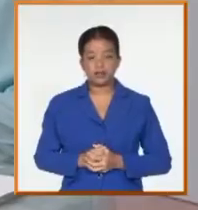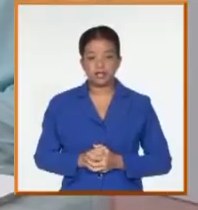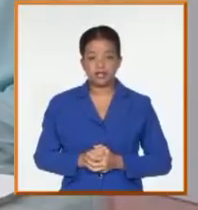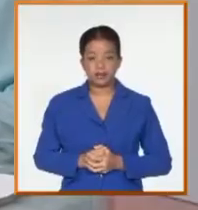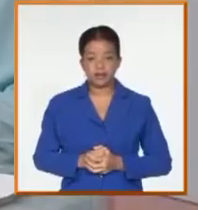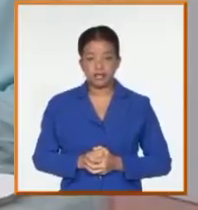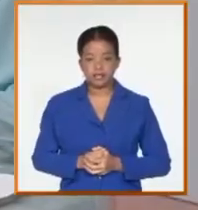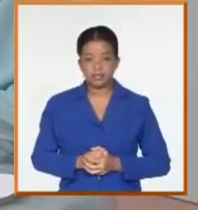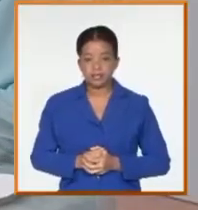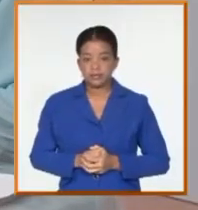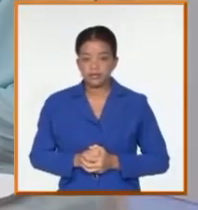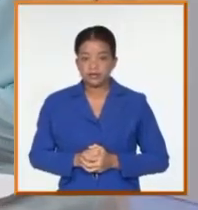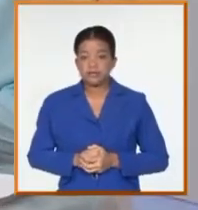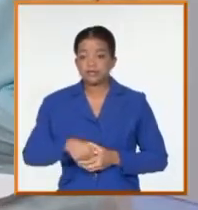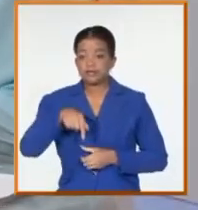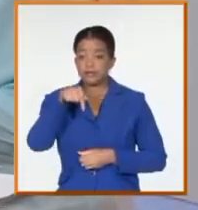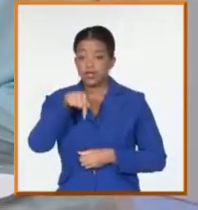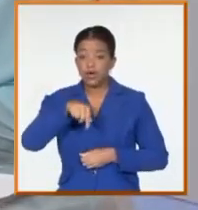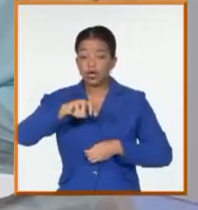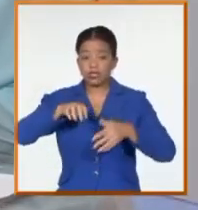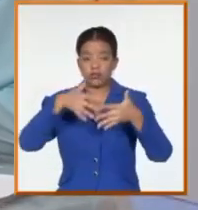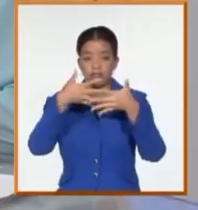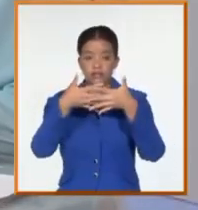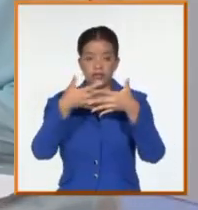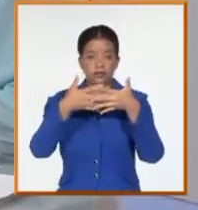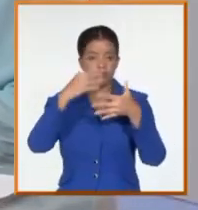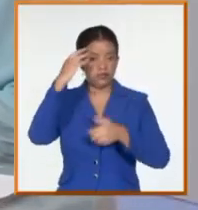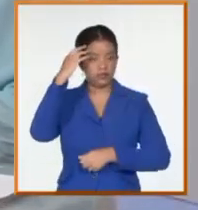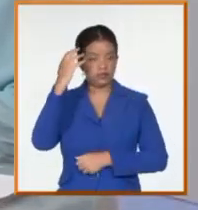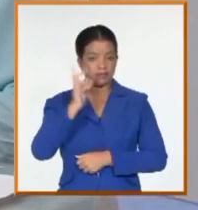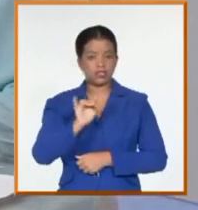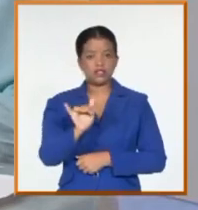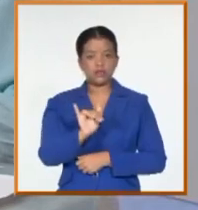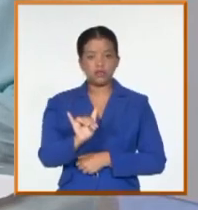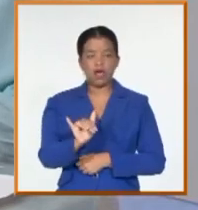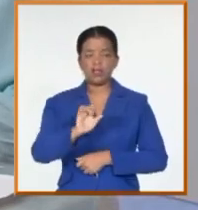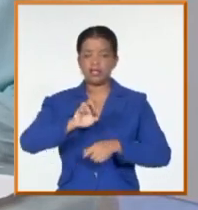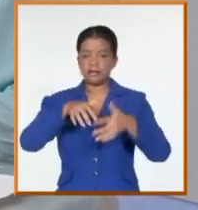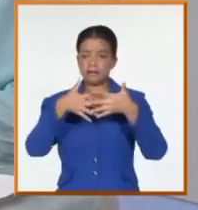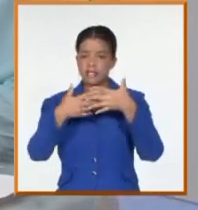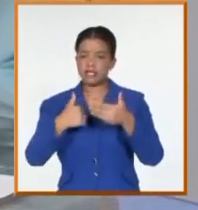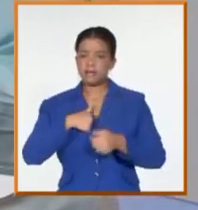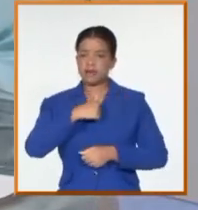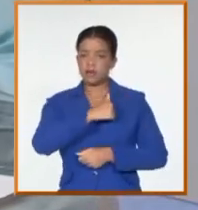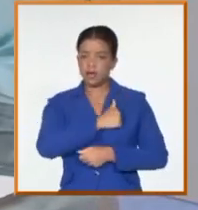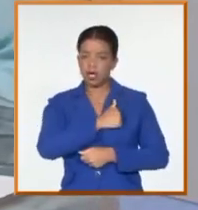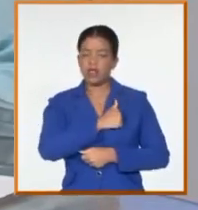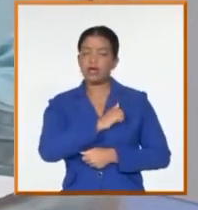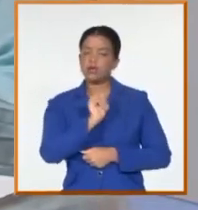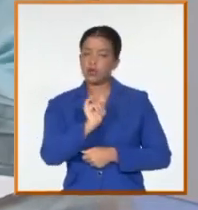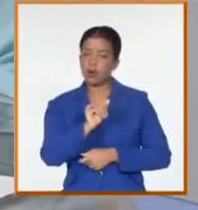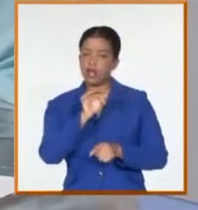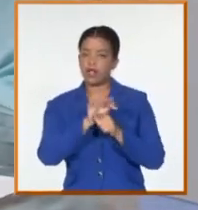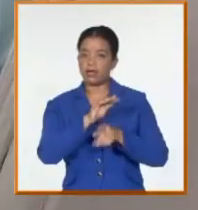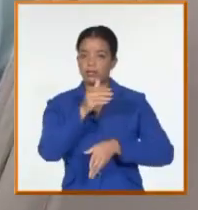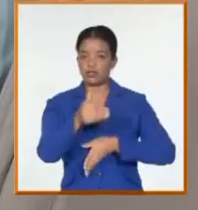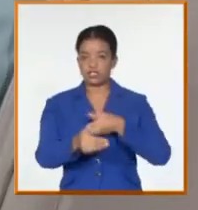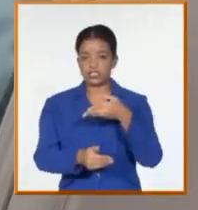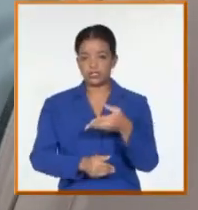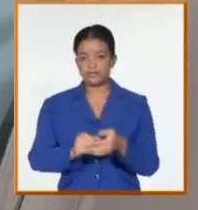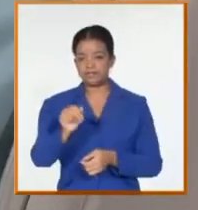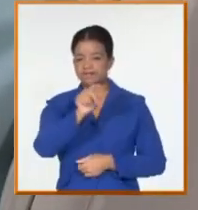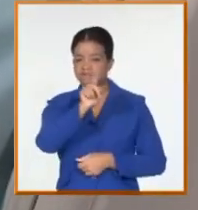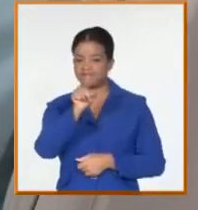a las entidades estatales Como los diferentes actores económicos no está tanto en el sector